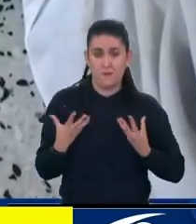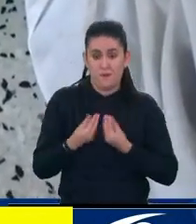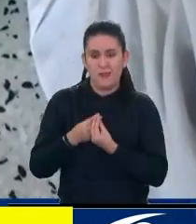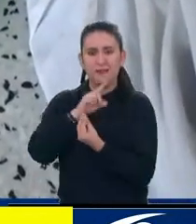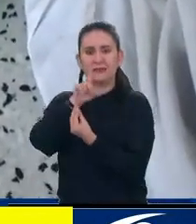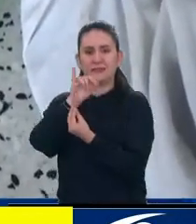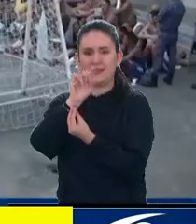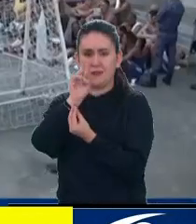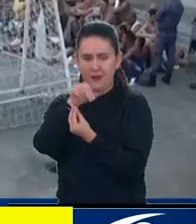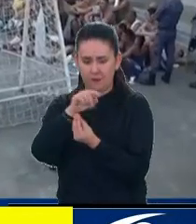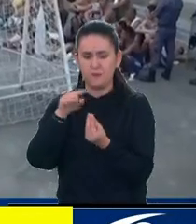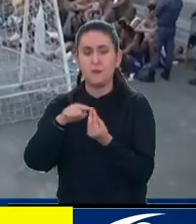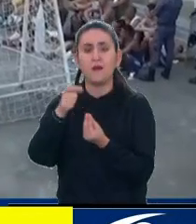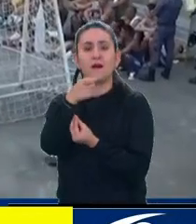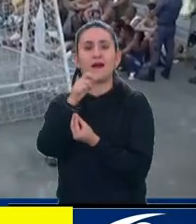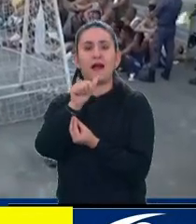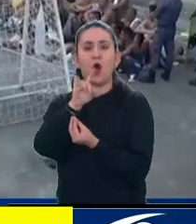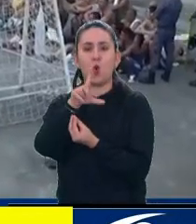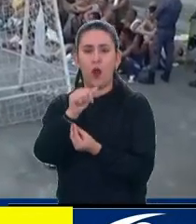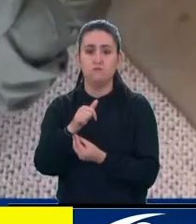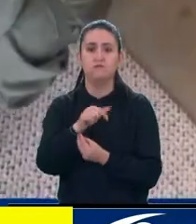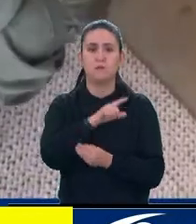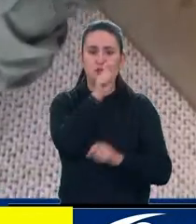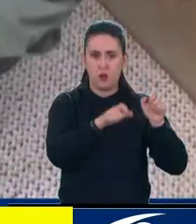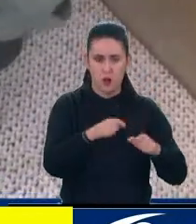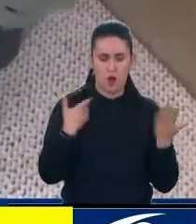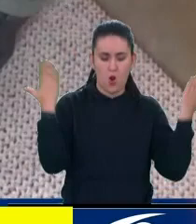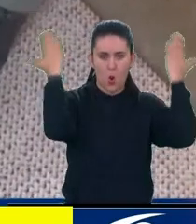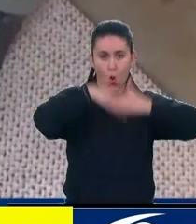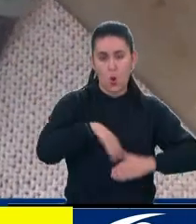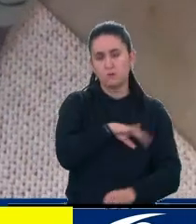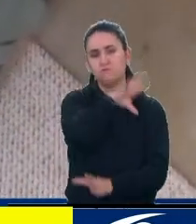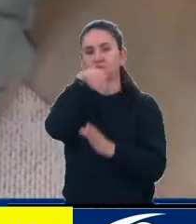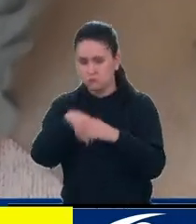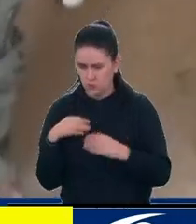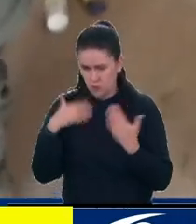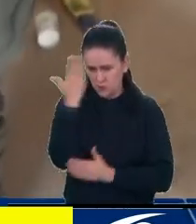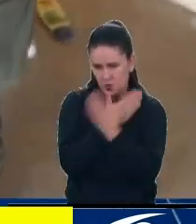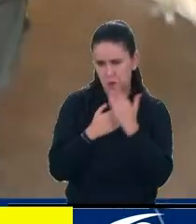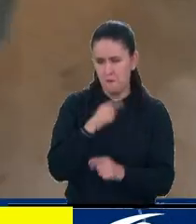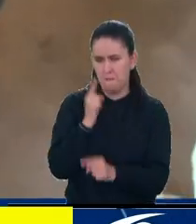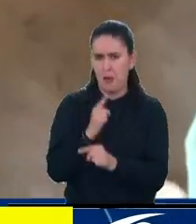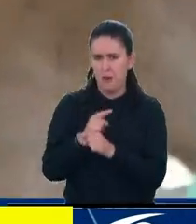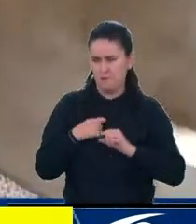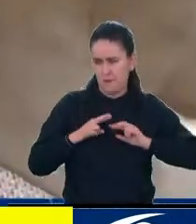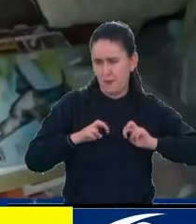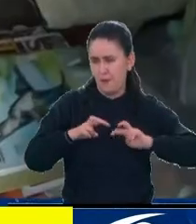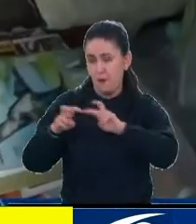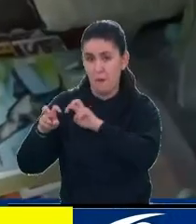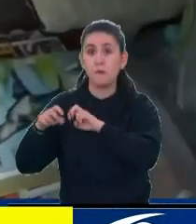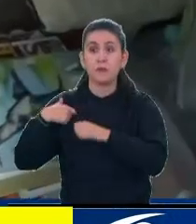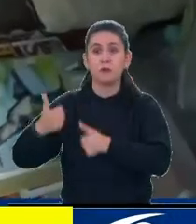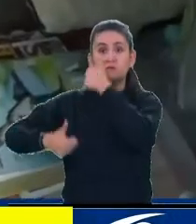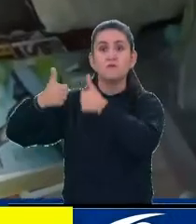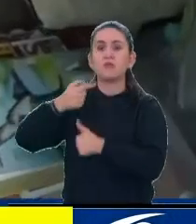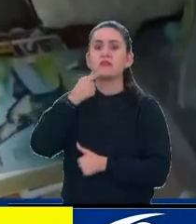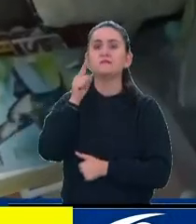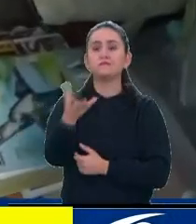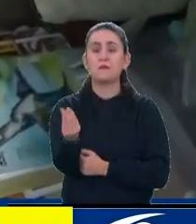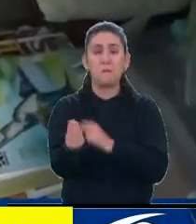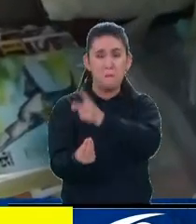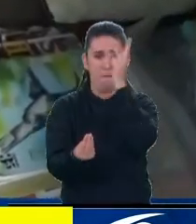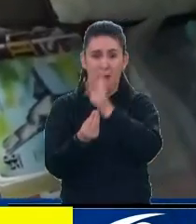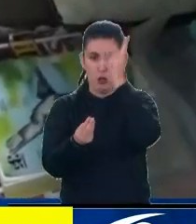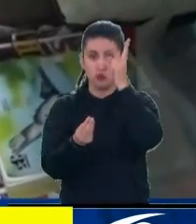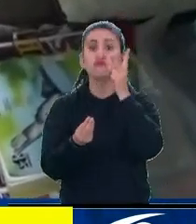y del gaula se infiltraron durante seis meses y adelantaron esta investigación según las autoridades esta banda delincuencial recibía